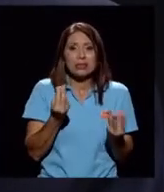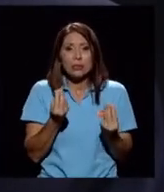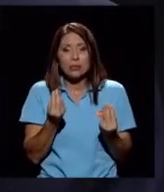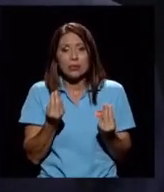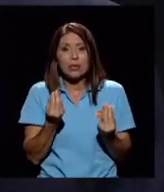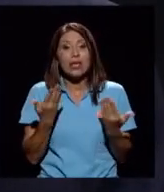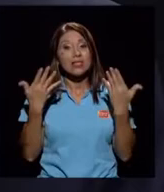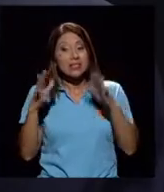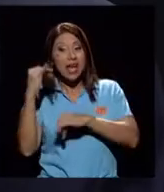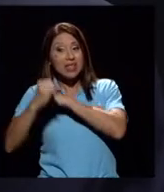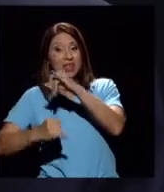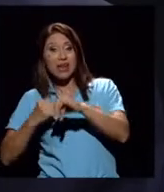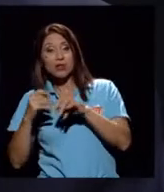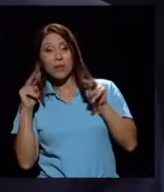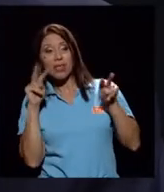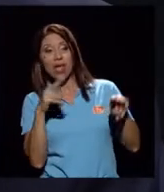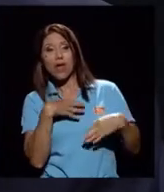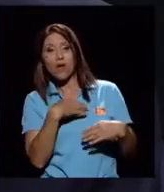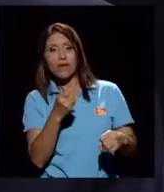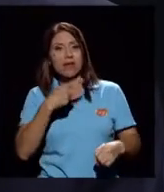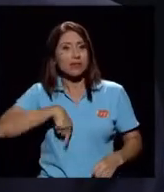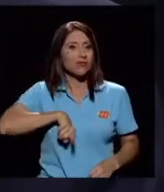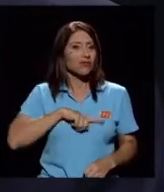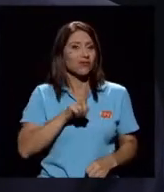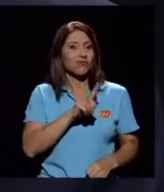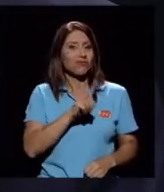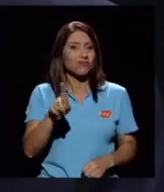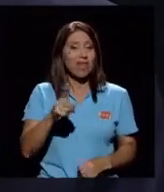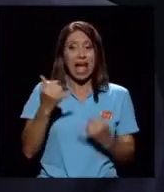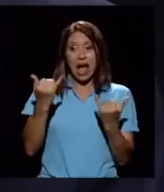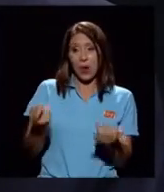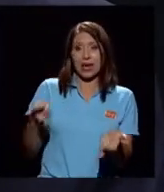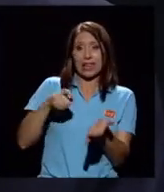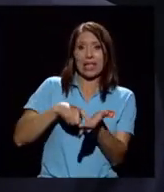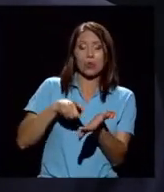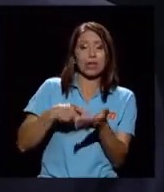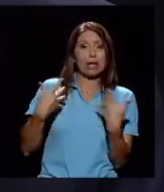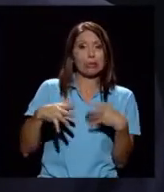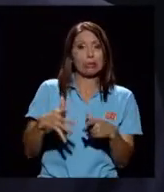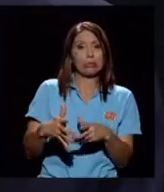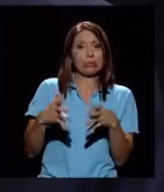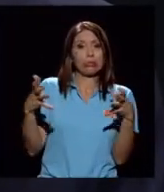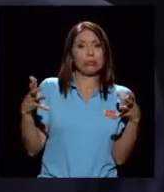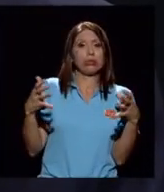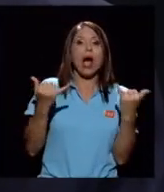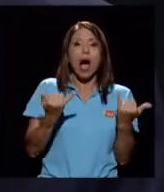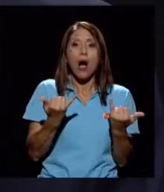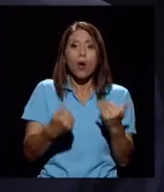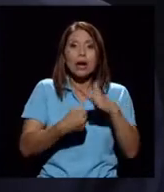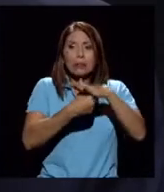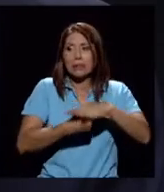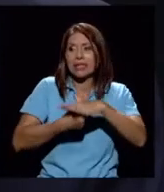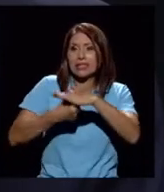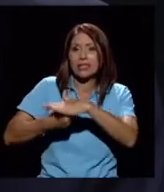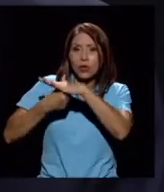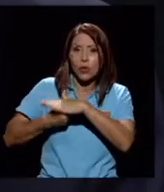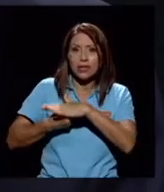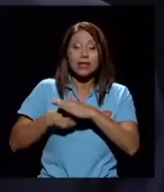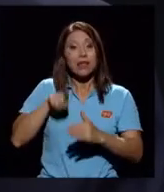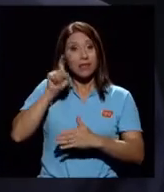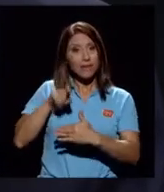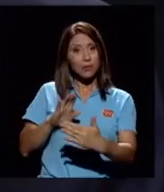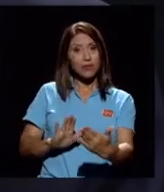porque tenemos una deuda mucho más amplia y porque tenemos presiones que antes no teníamos y tenemos que enfrentar el tema de las pensiones